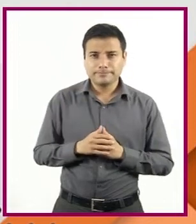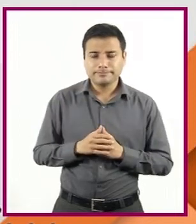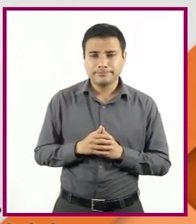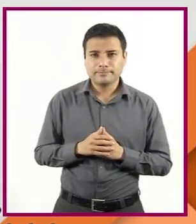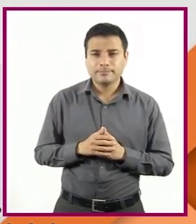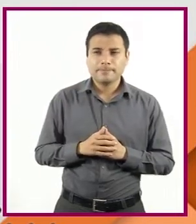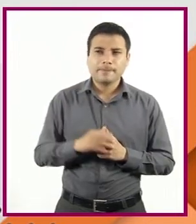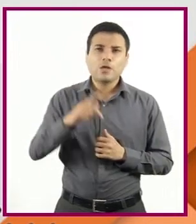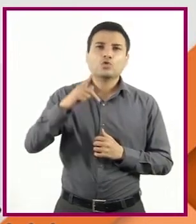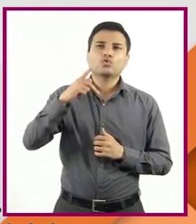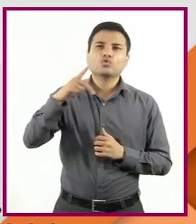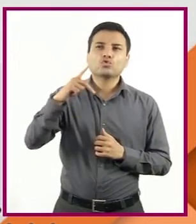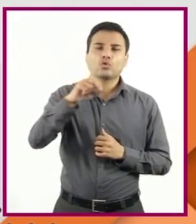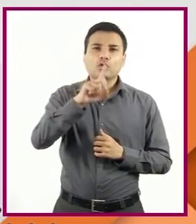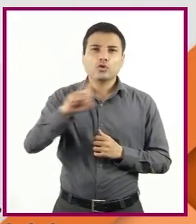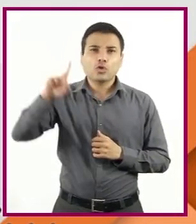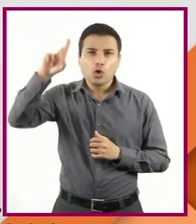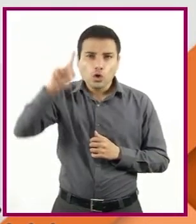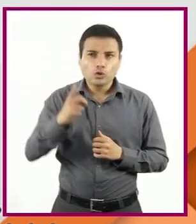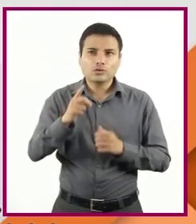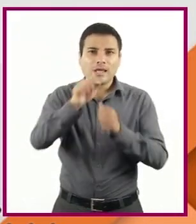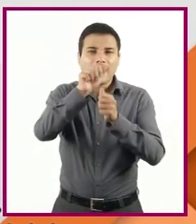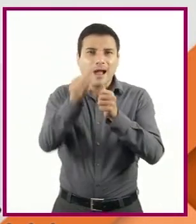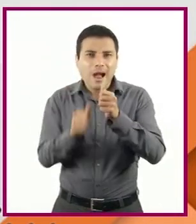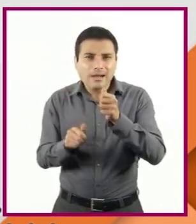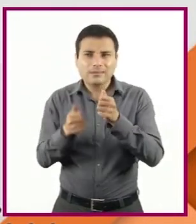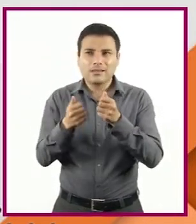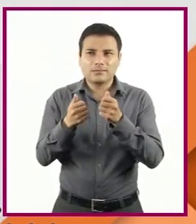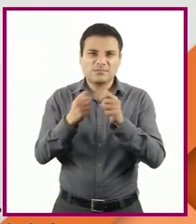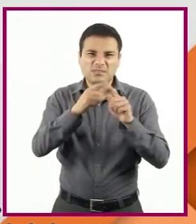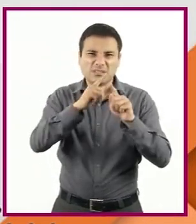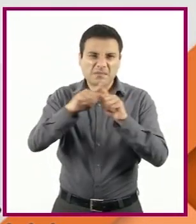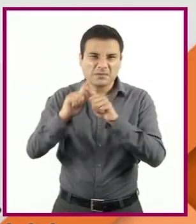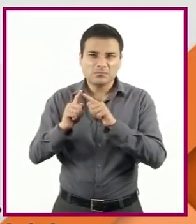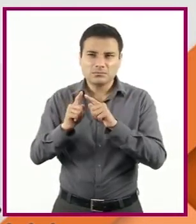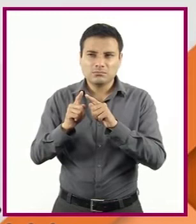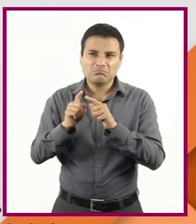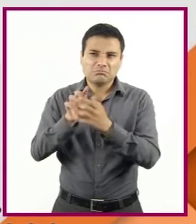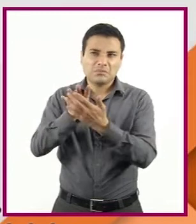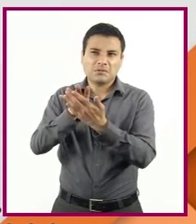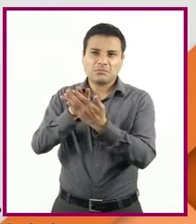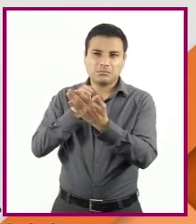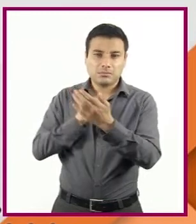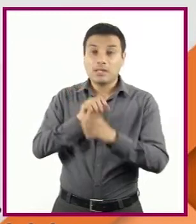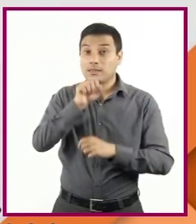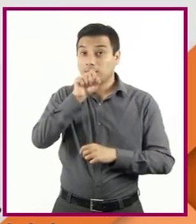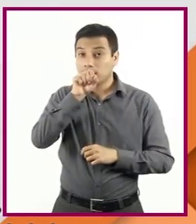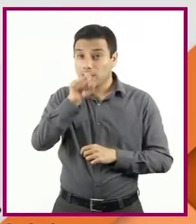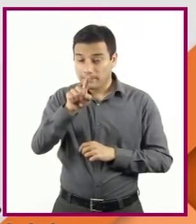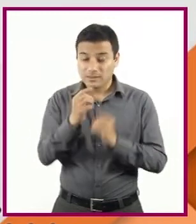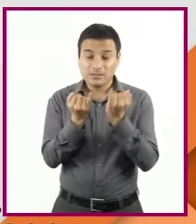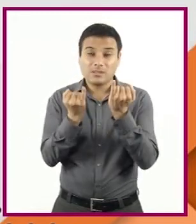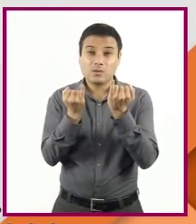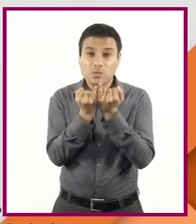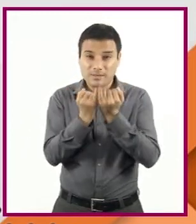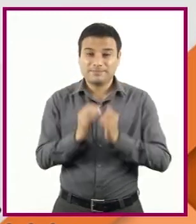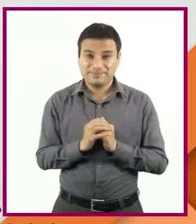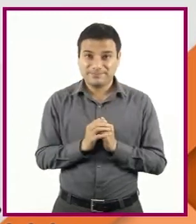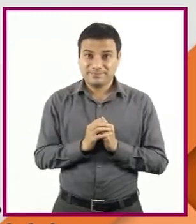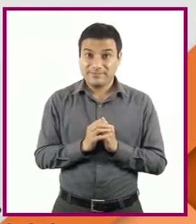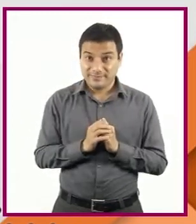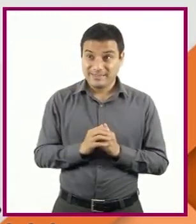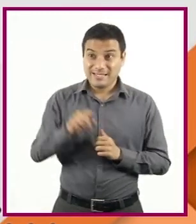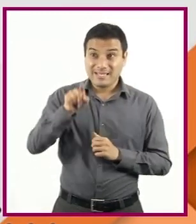algunas deidades y expresiones artísticas, pero también hubo sujeción ante ellos, pues muchos